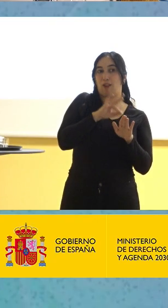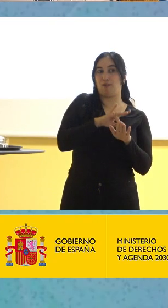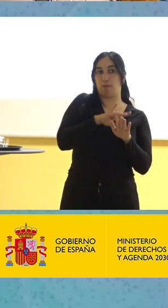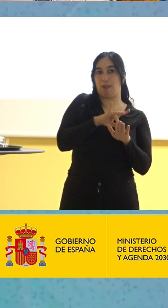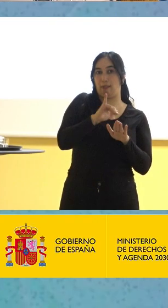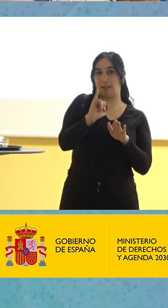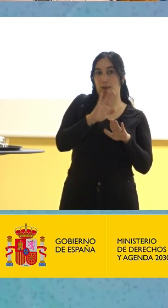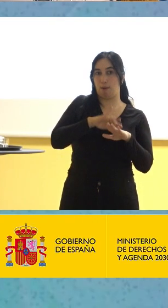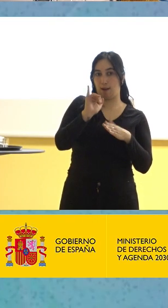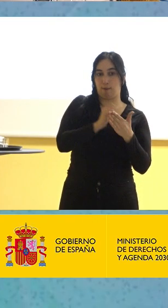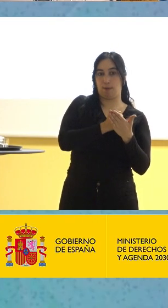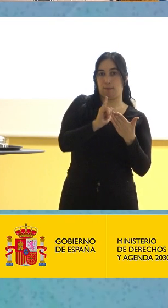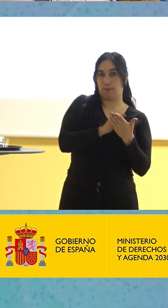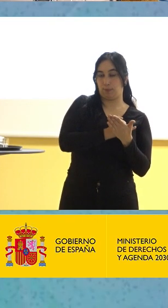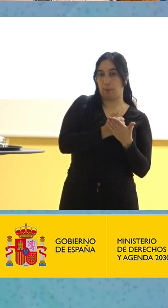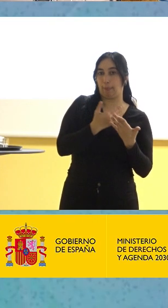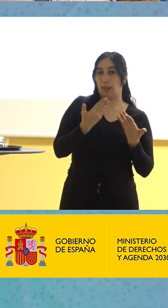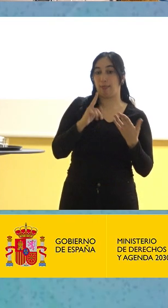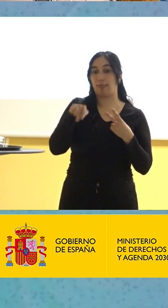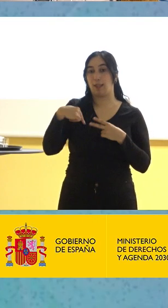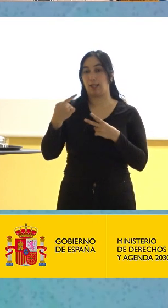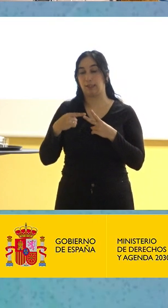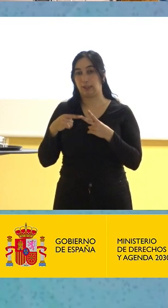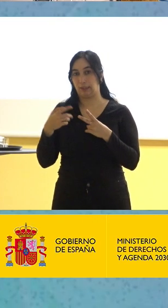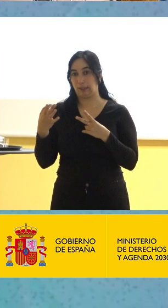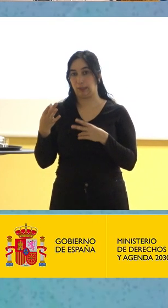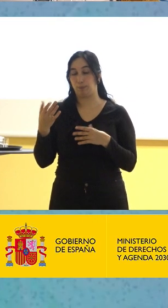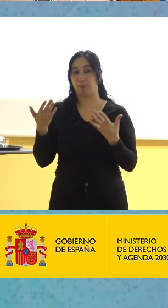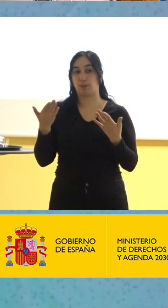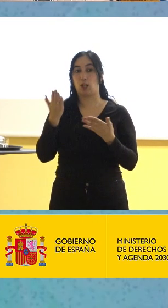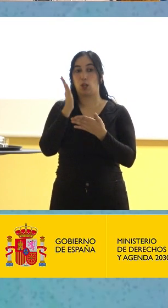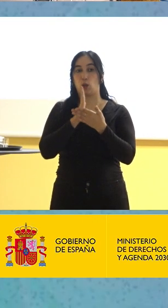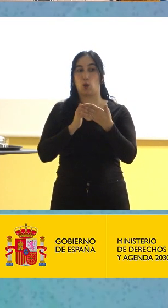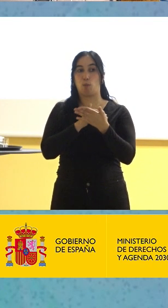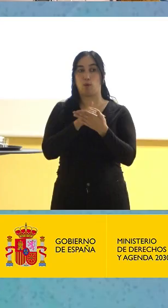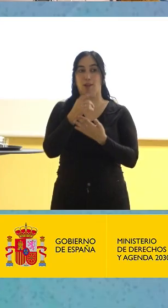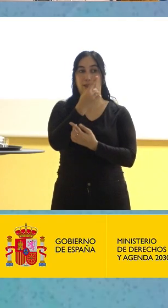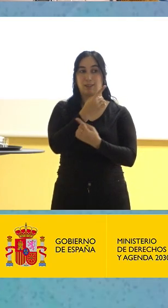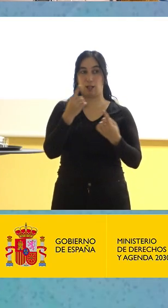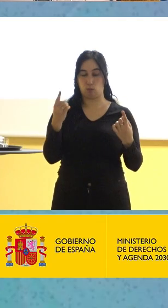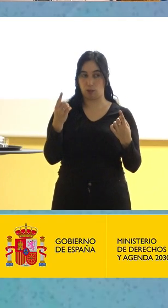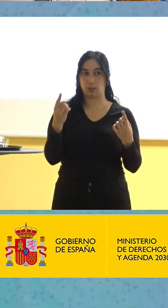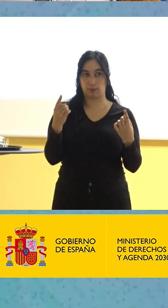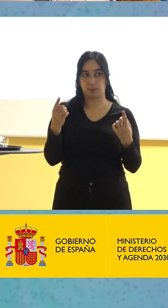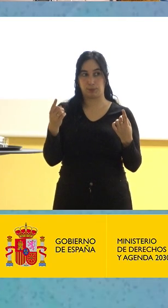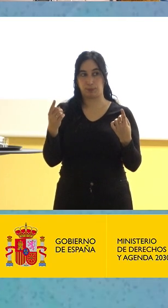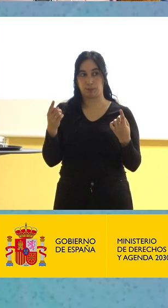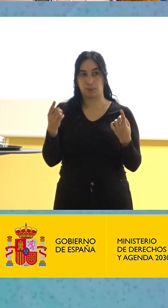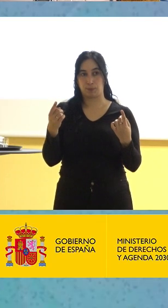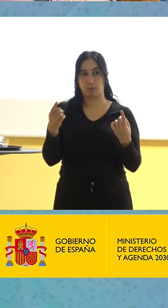enfermedades cribadas, pero luego encontramos pues que hay comunidades autónomas